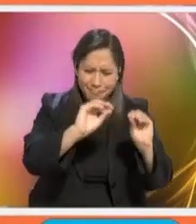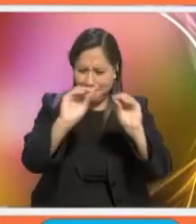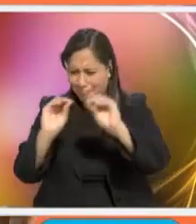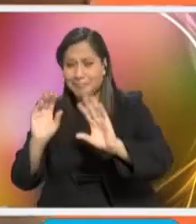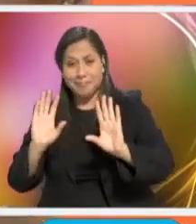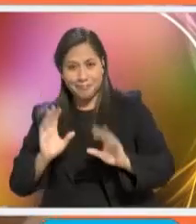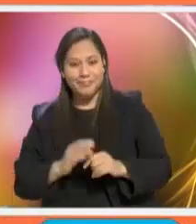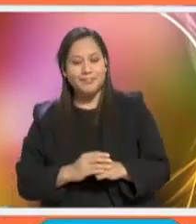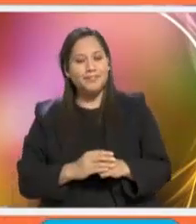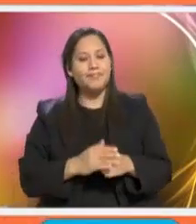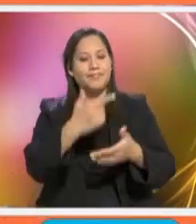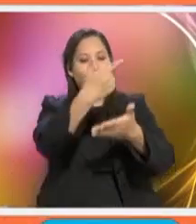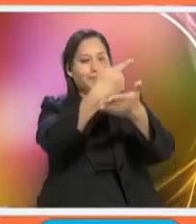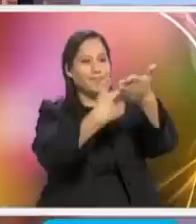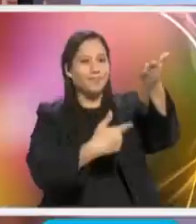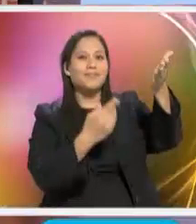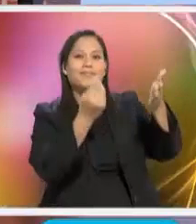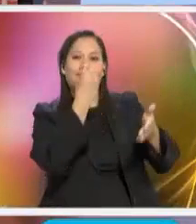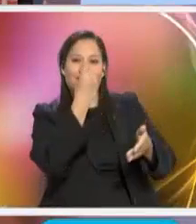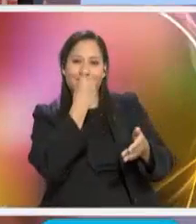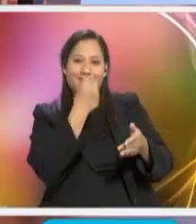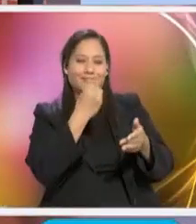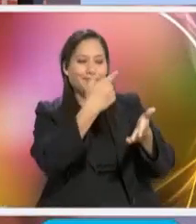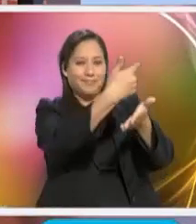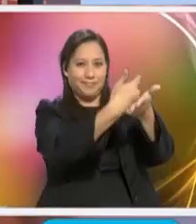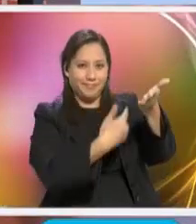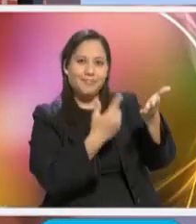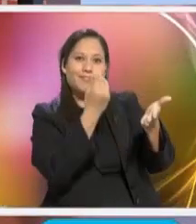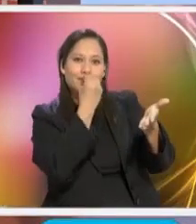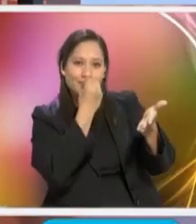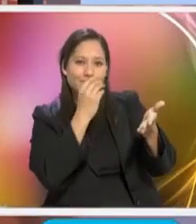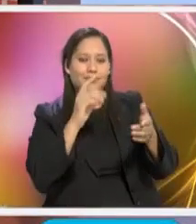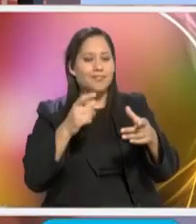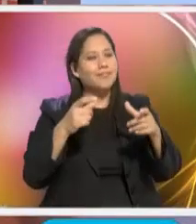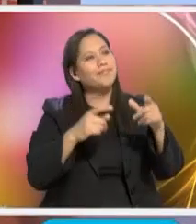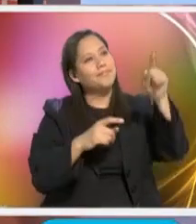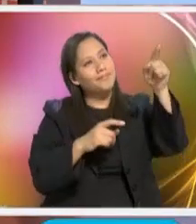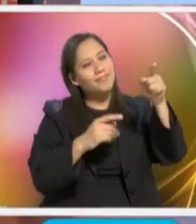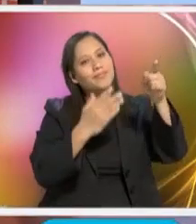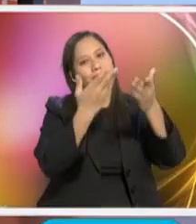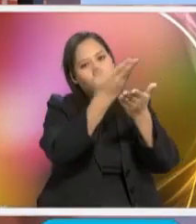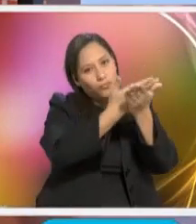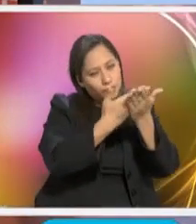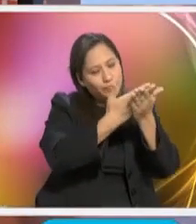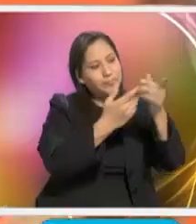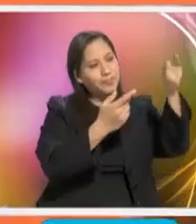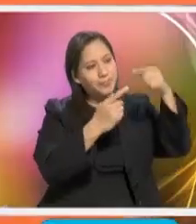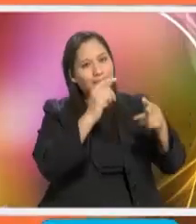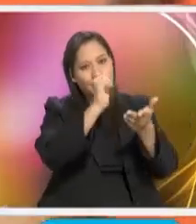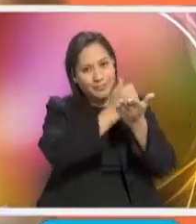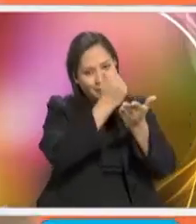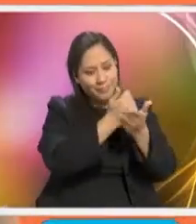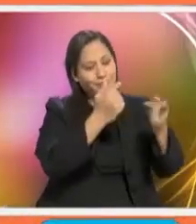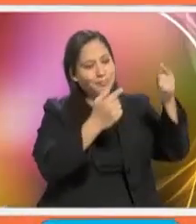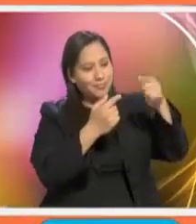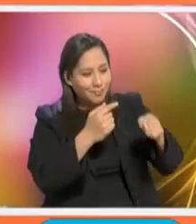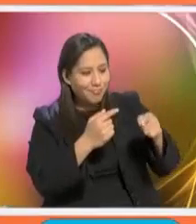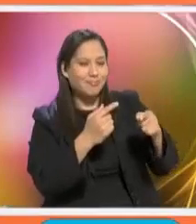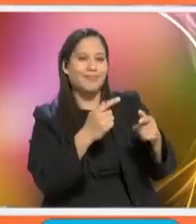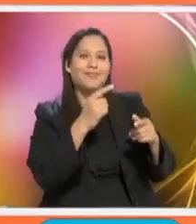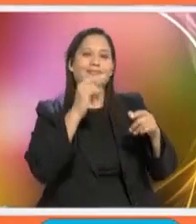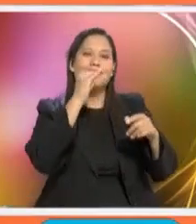un menú de comida corrida en donde tenía pues sopa, arroz